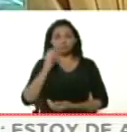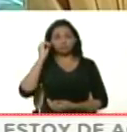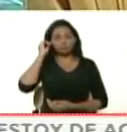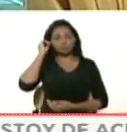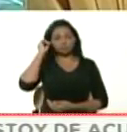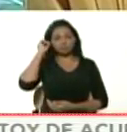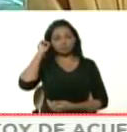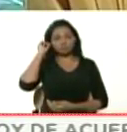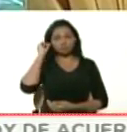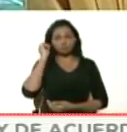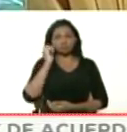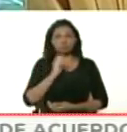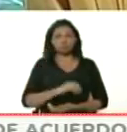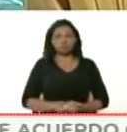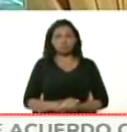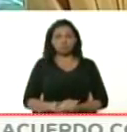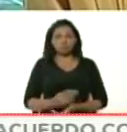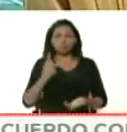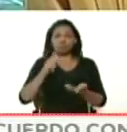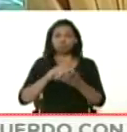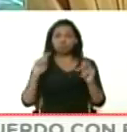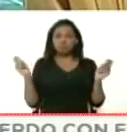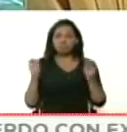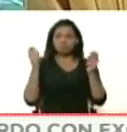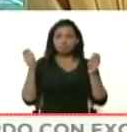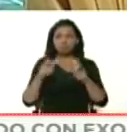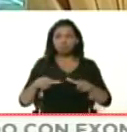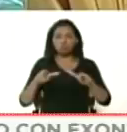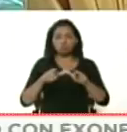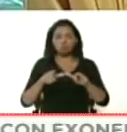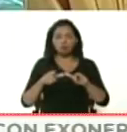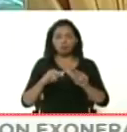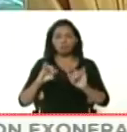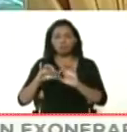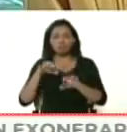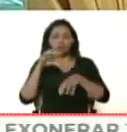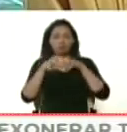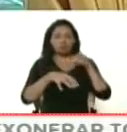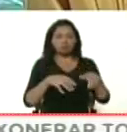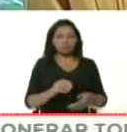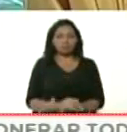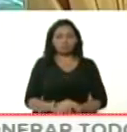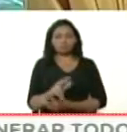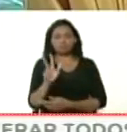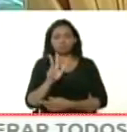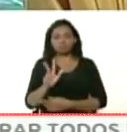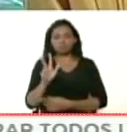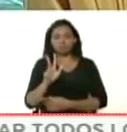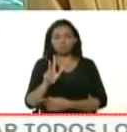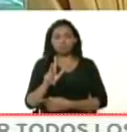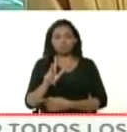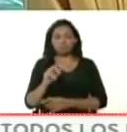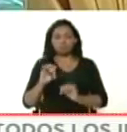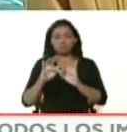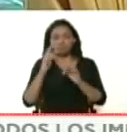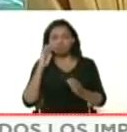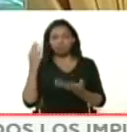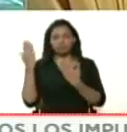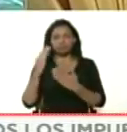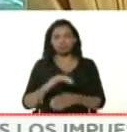esta finca. Allá está el Reimpulso, el sector ganadero, la finca Los Tres Potricos. Adelante,